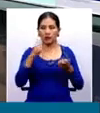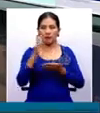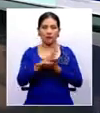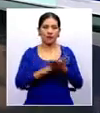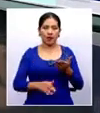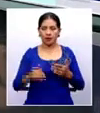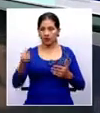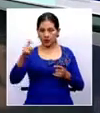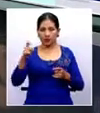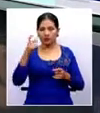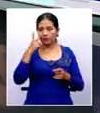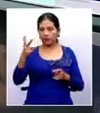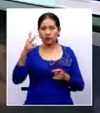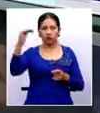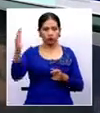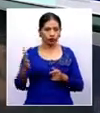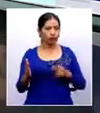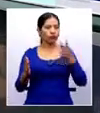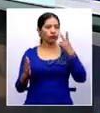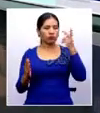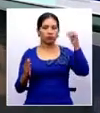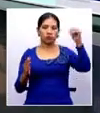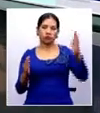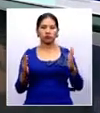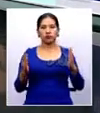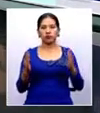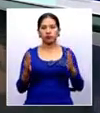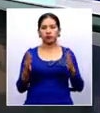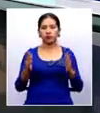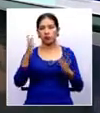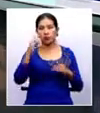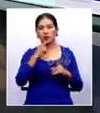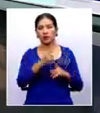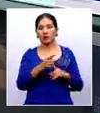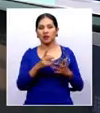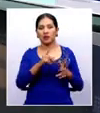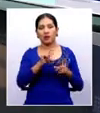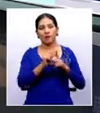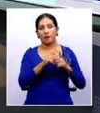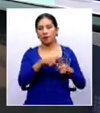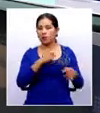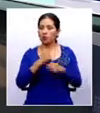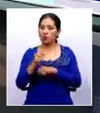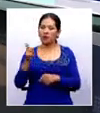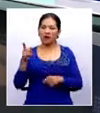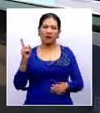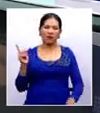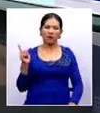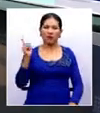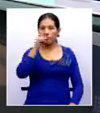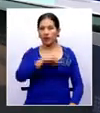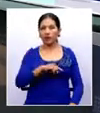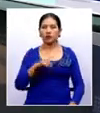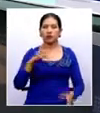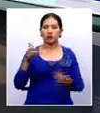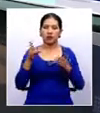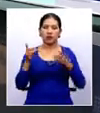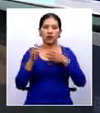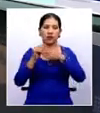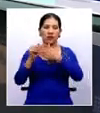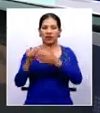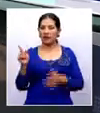dos partes, se ha llamado falsos dirigentes, a quienes en este momento usted señalaba en el principio de